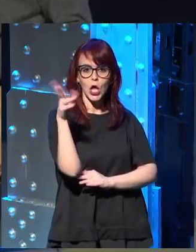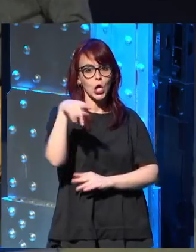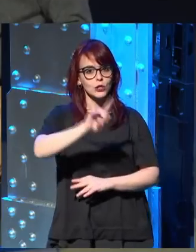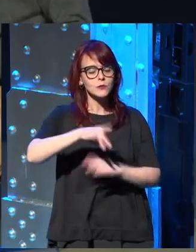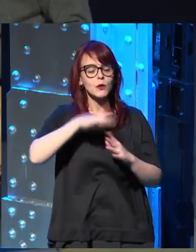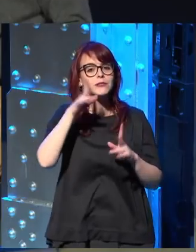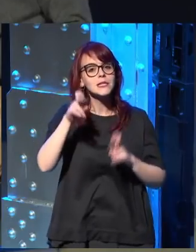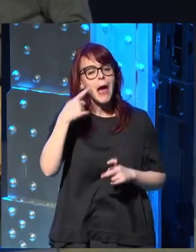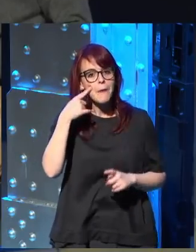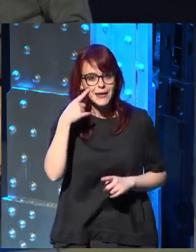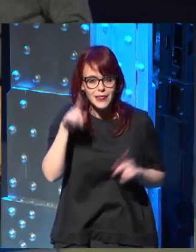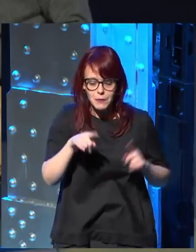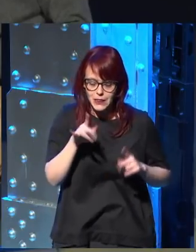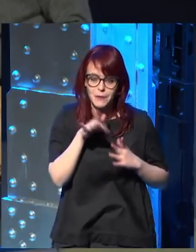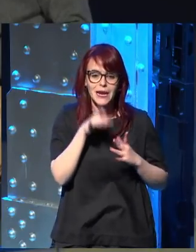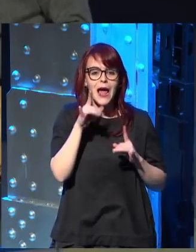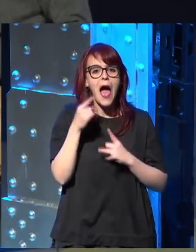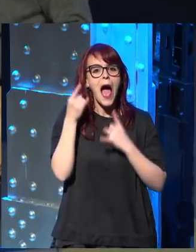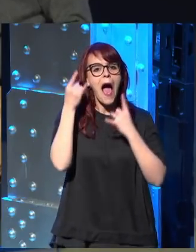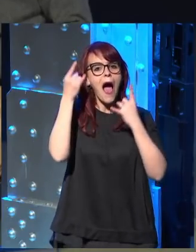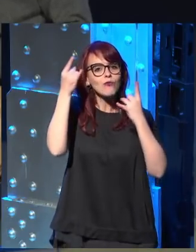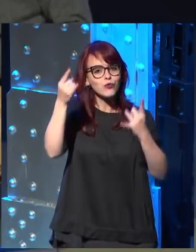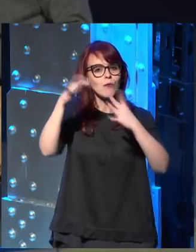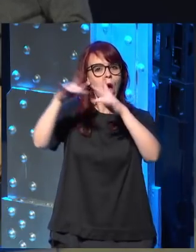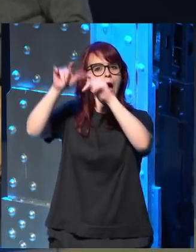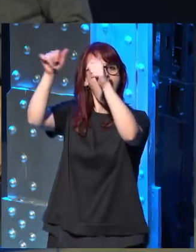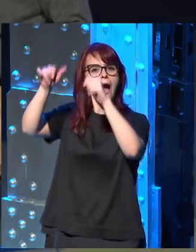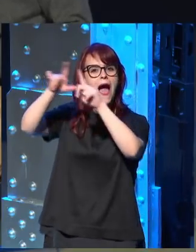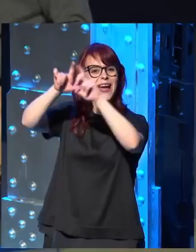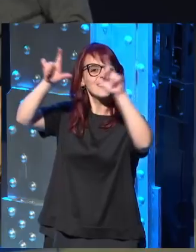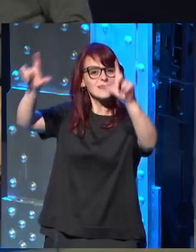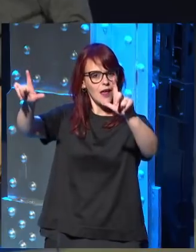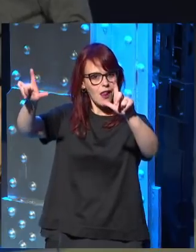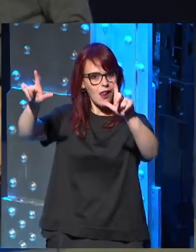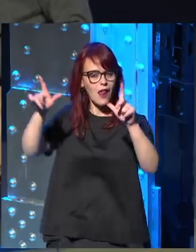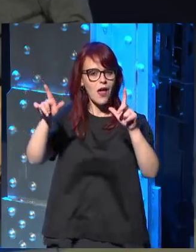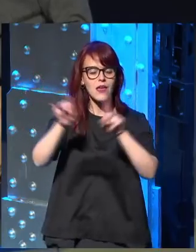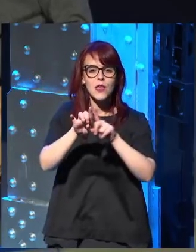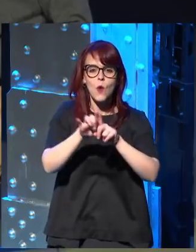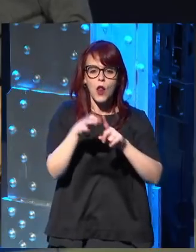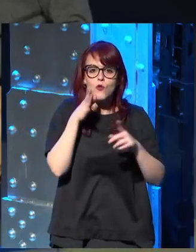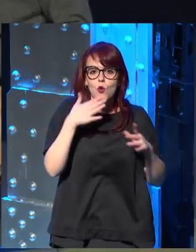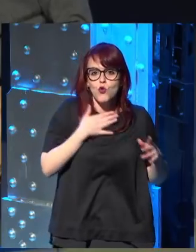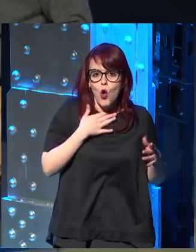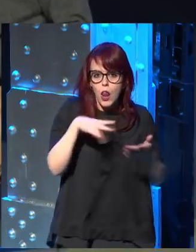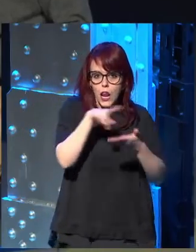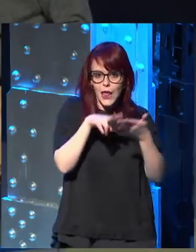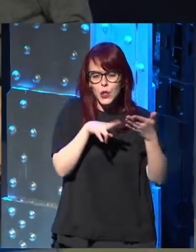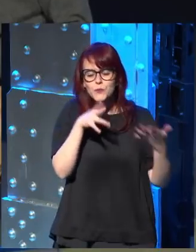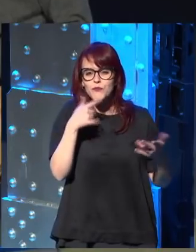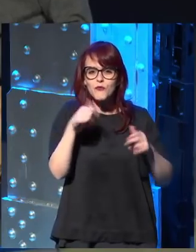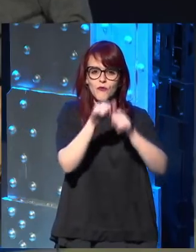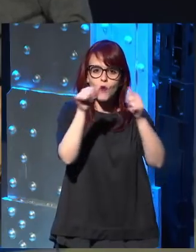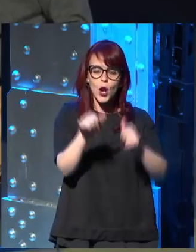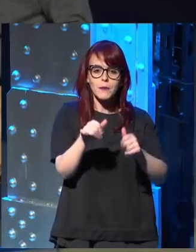porque la altura está en los carteles y no es una mirada... Como yo lo he leído, no